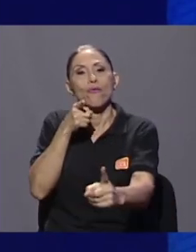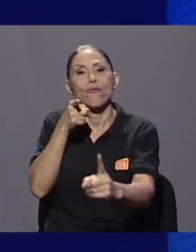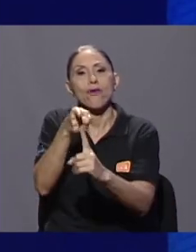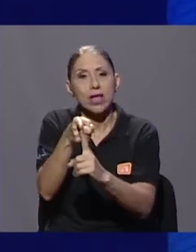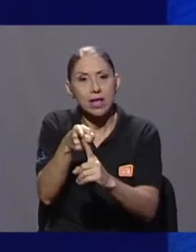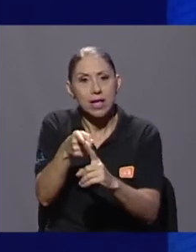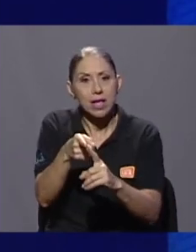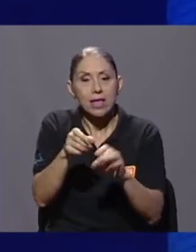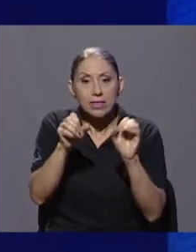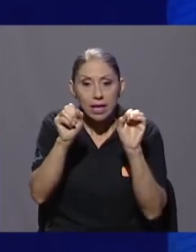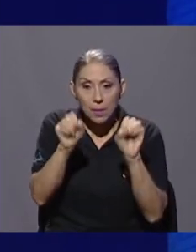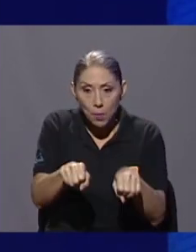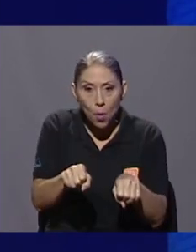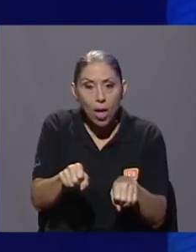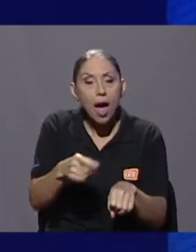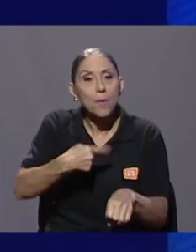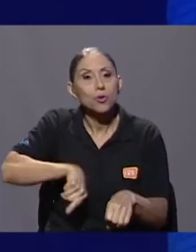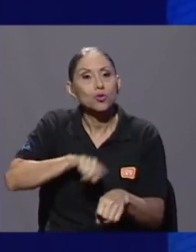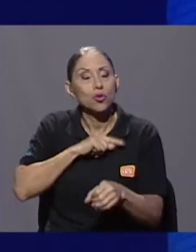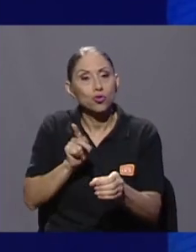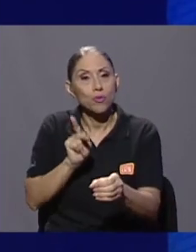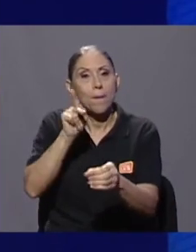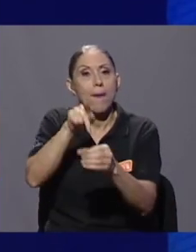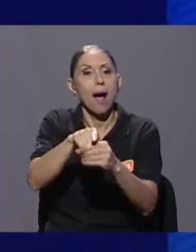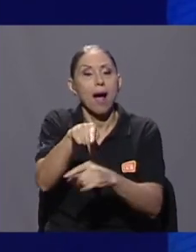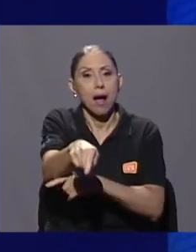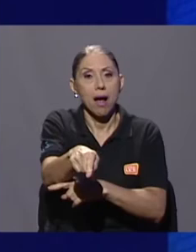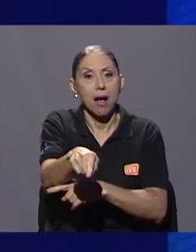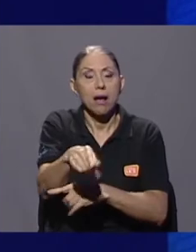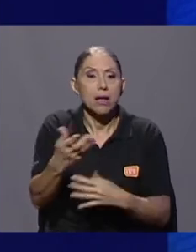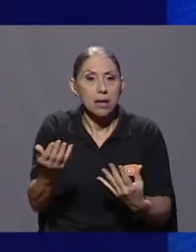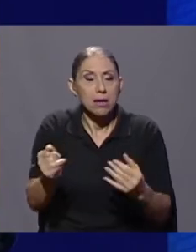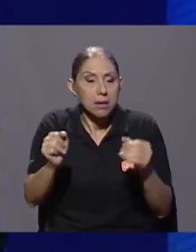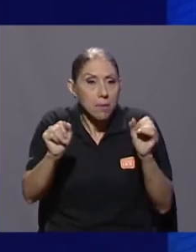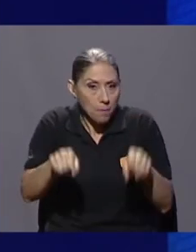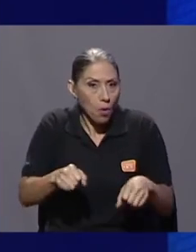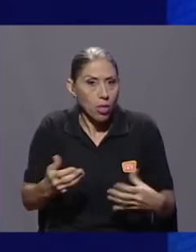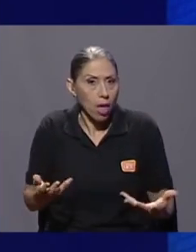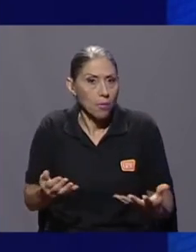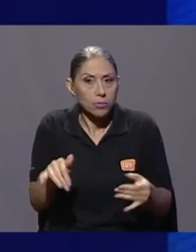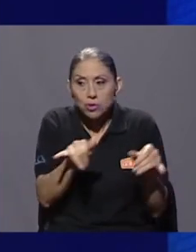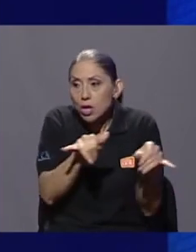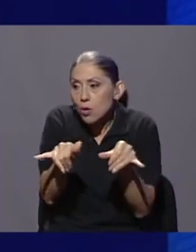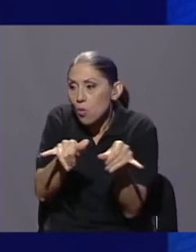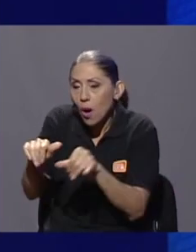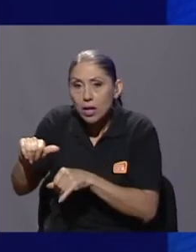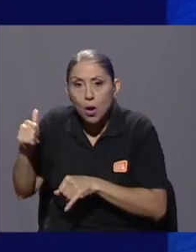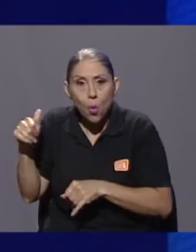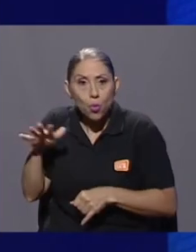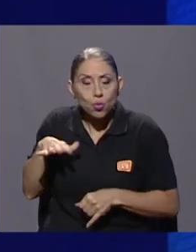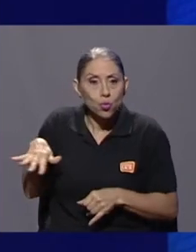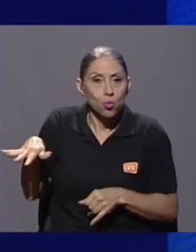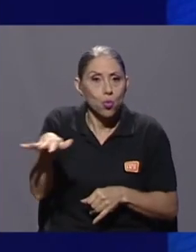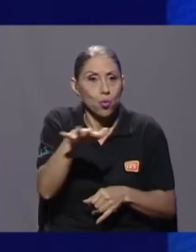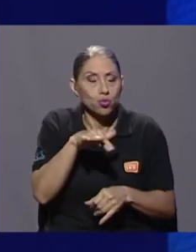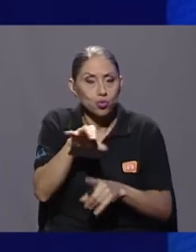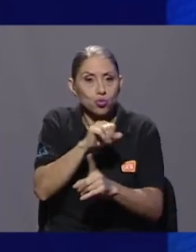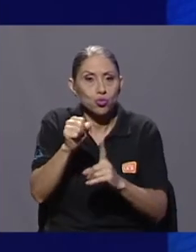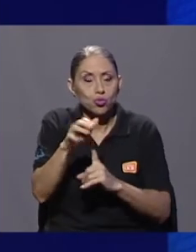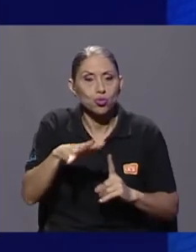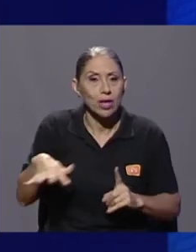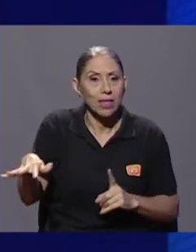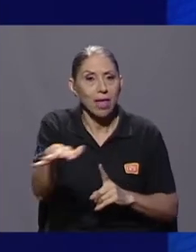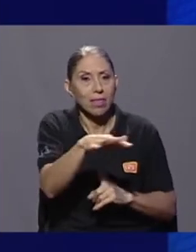se nos tome hoy en día en cuenta y que podamos, como también otros sectores que existen en nuestra sociedad,